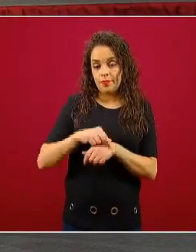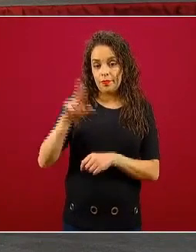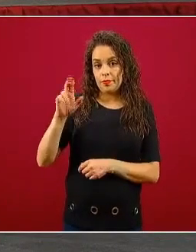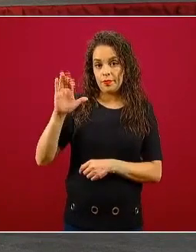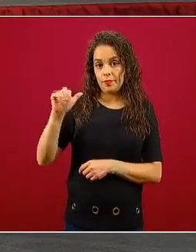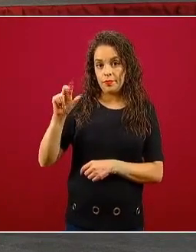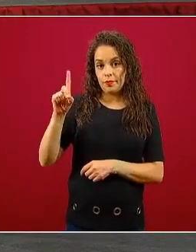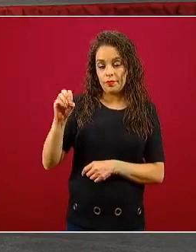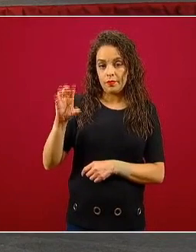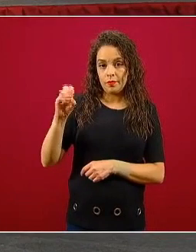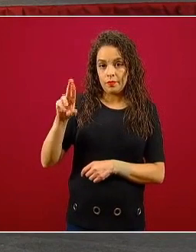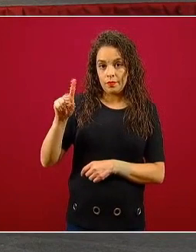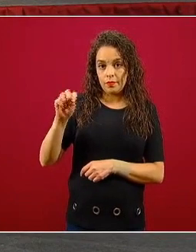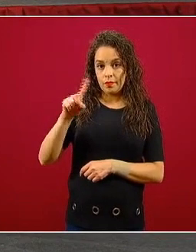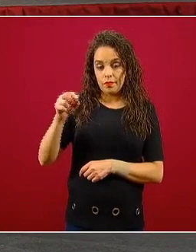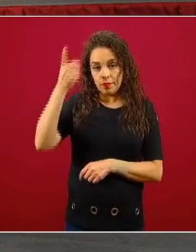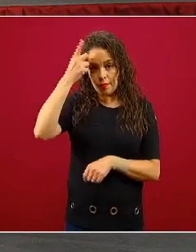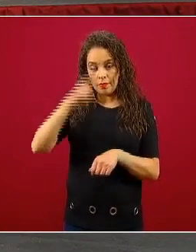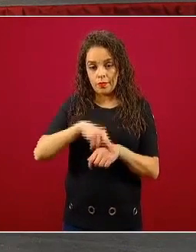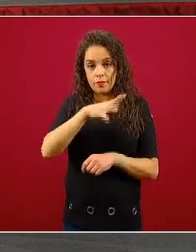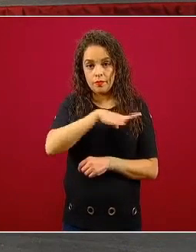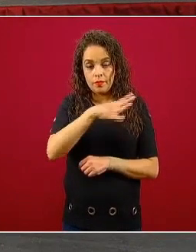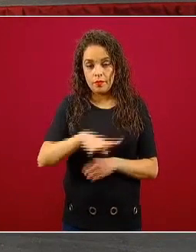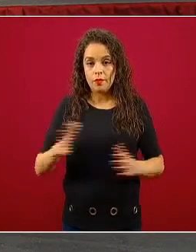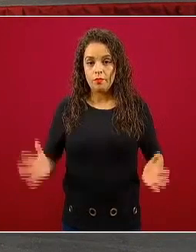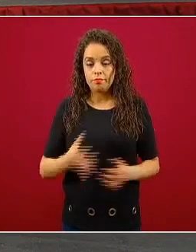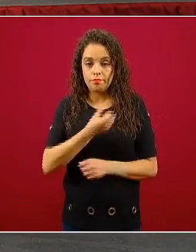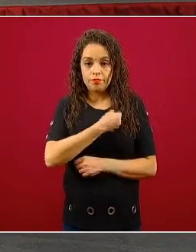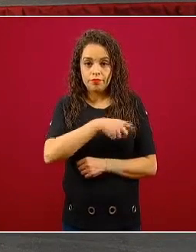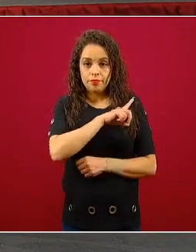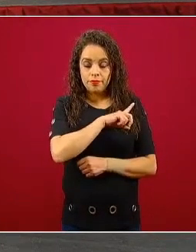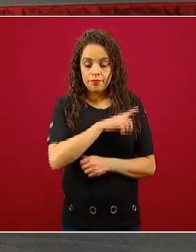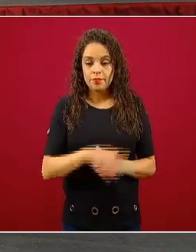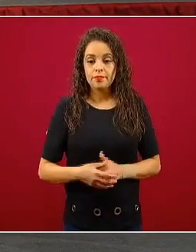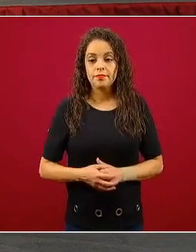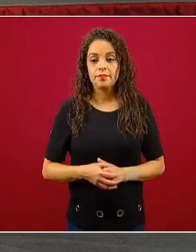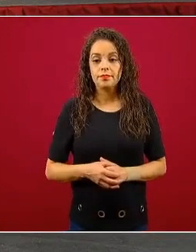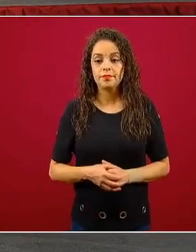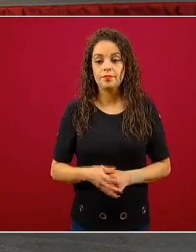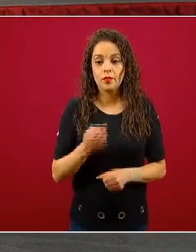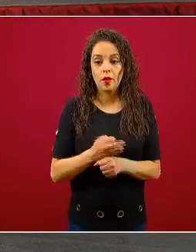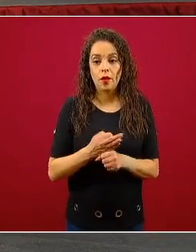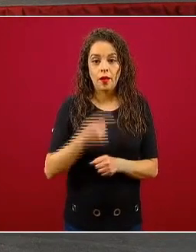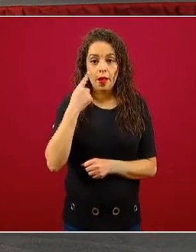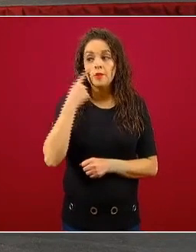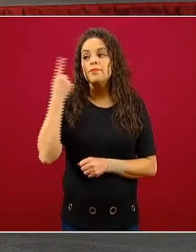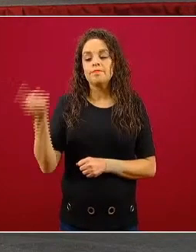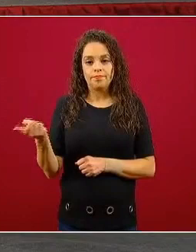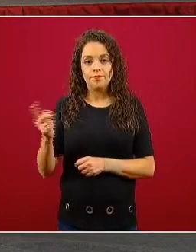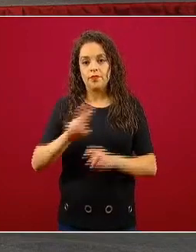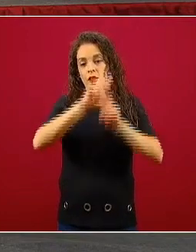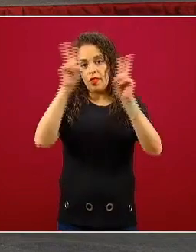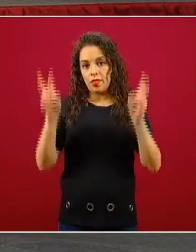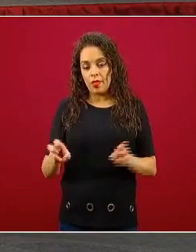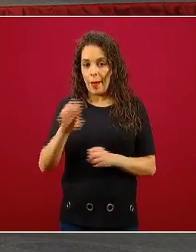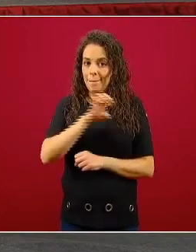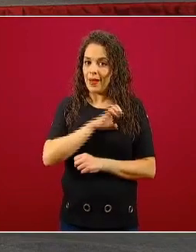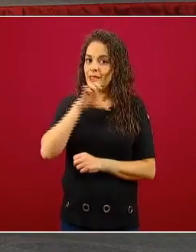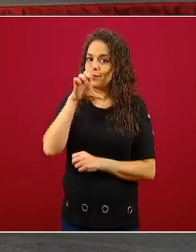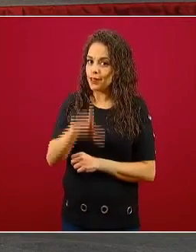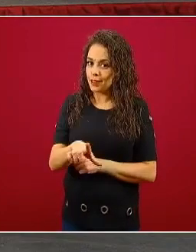director general de Promoción de la Salud. Vamos a entonces entrar en la parte temática